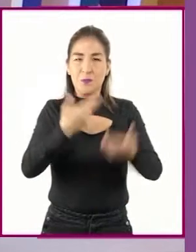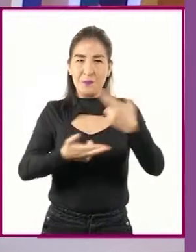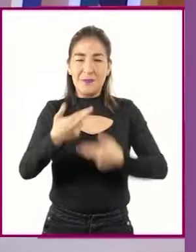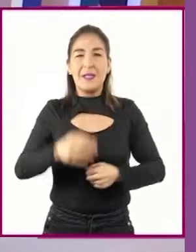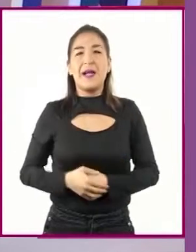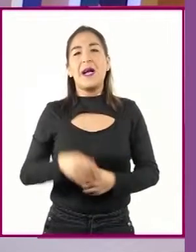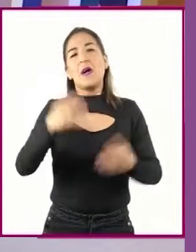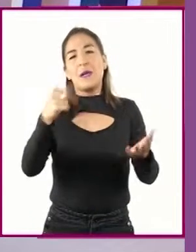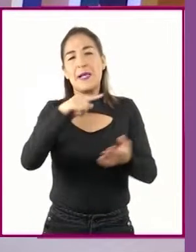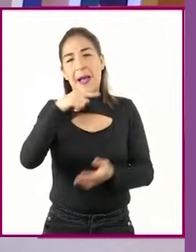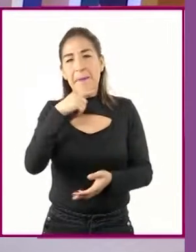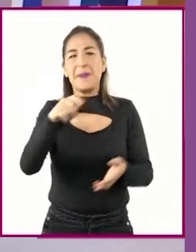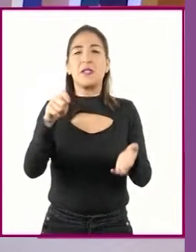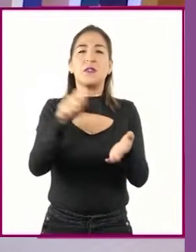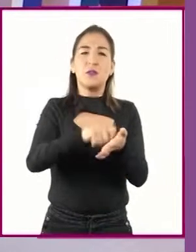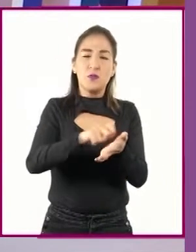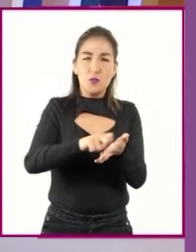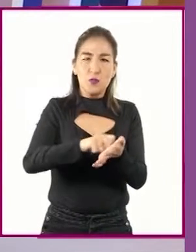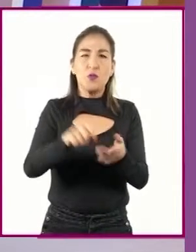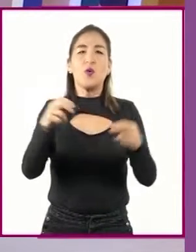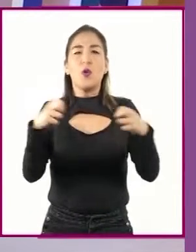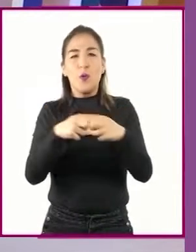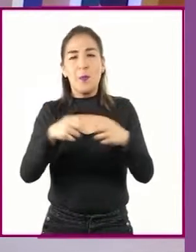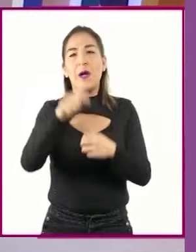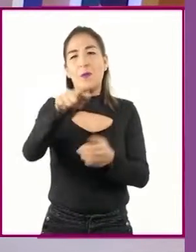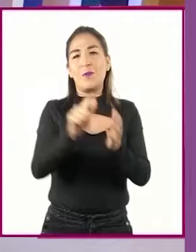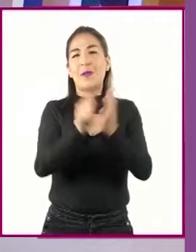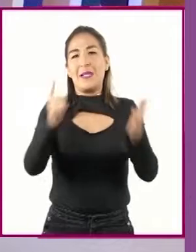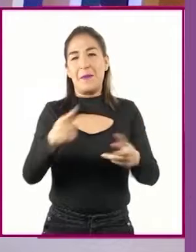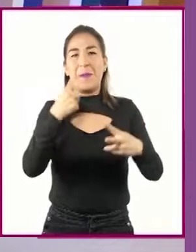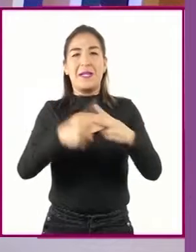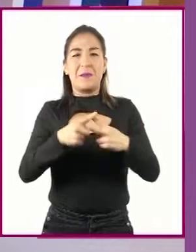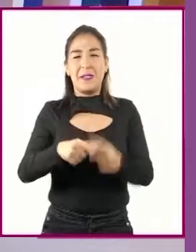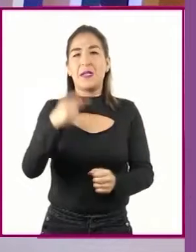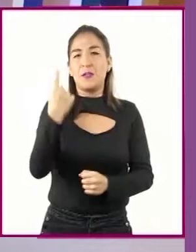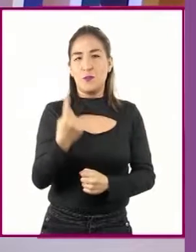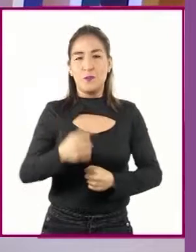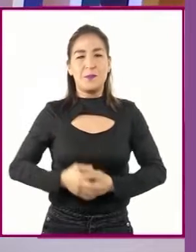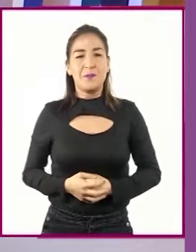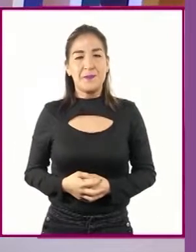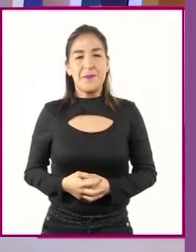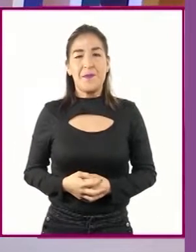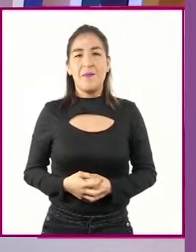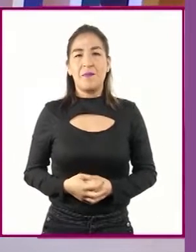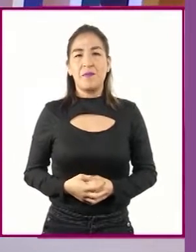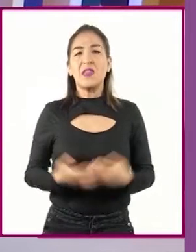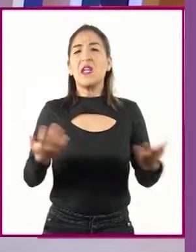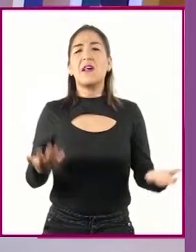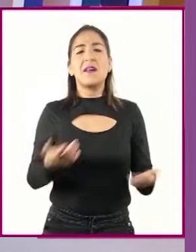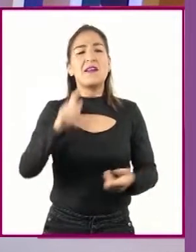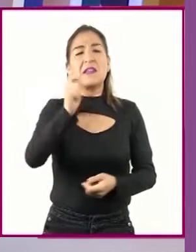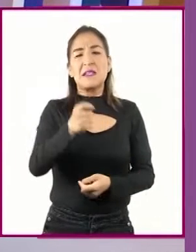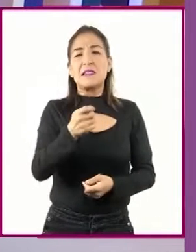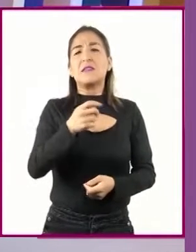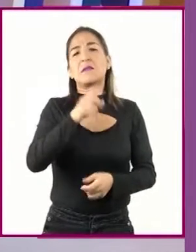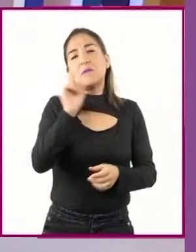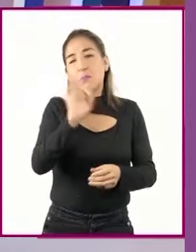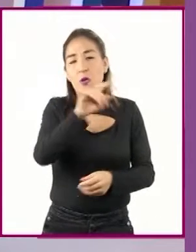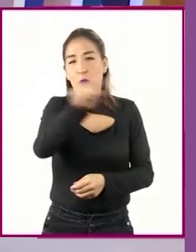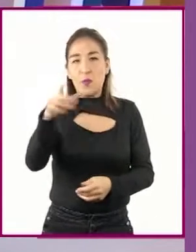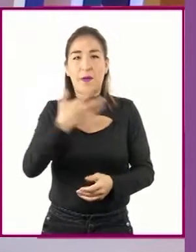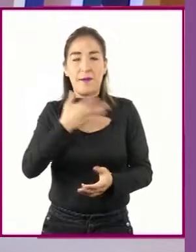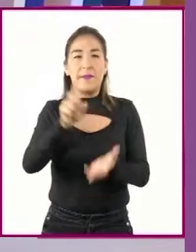lápiz, goma y su libro de texto de la asignatura de Matemáticas 1. En caso de tener discapacidad